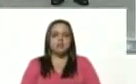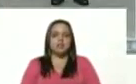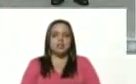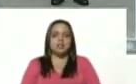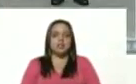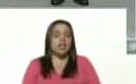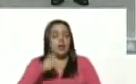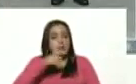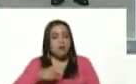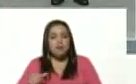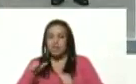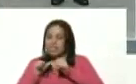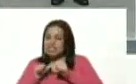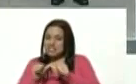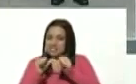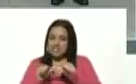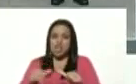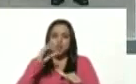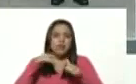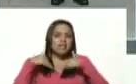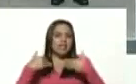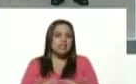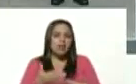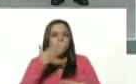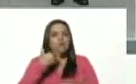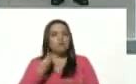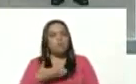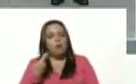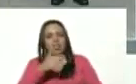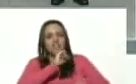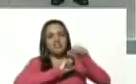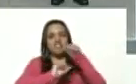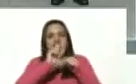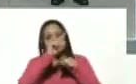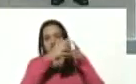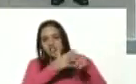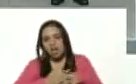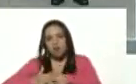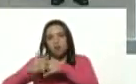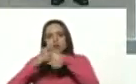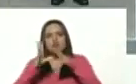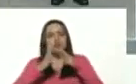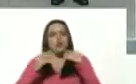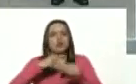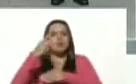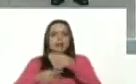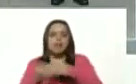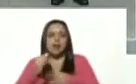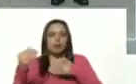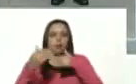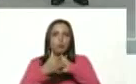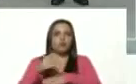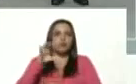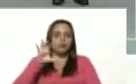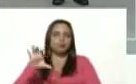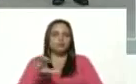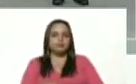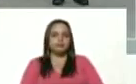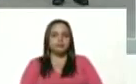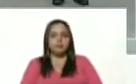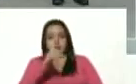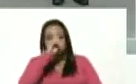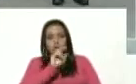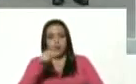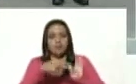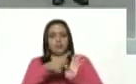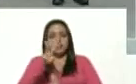pueblo para enfrentar a ese imperio criminal y cruel y todos los planes que han tenido. Ahora este año